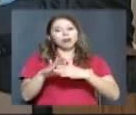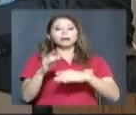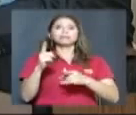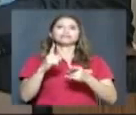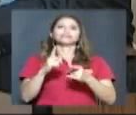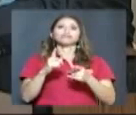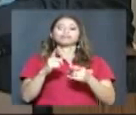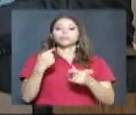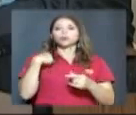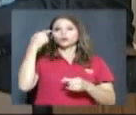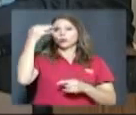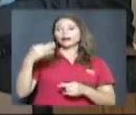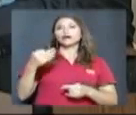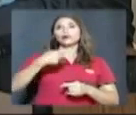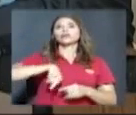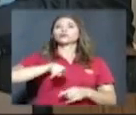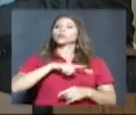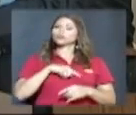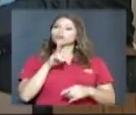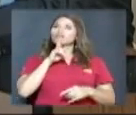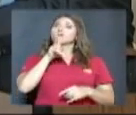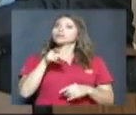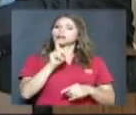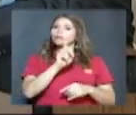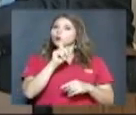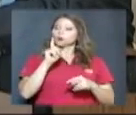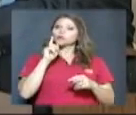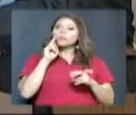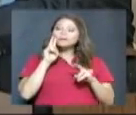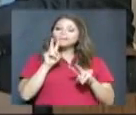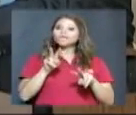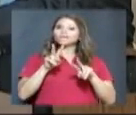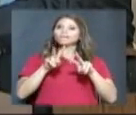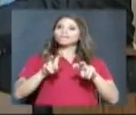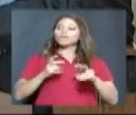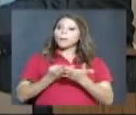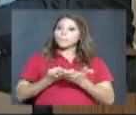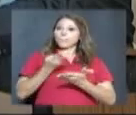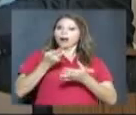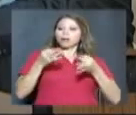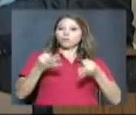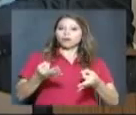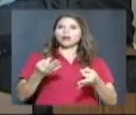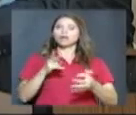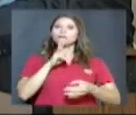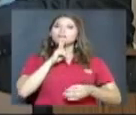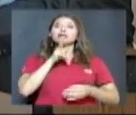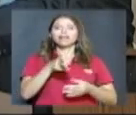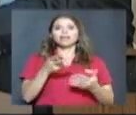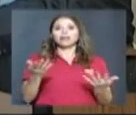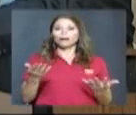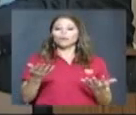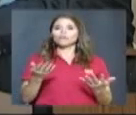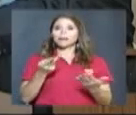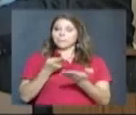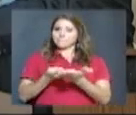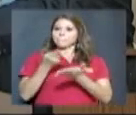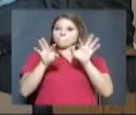vez nosotros no hemos valorado de alguna manera el verdadero, valga la redundancia, valor